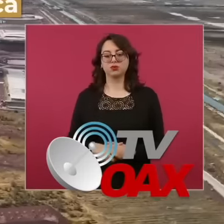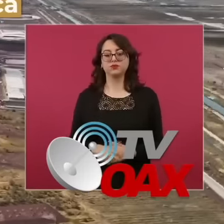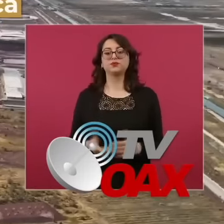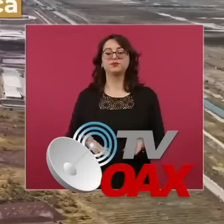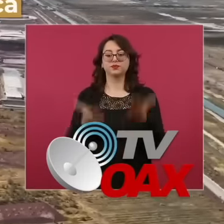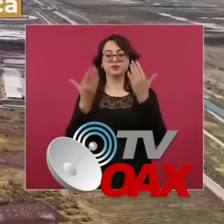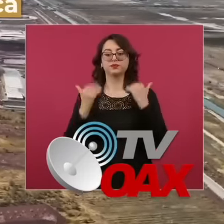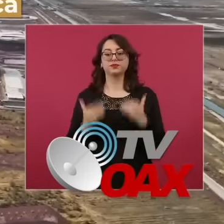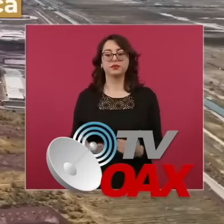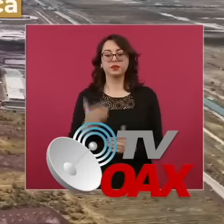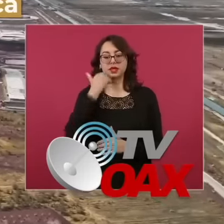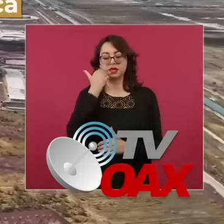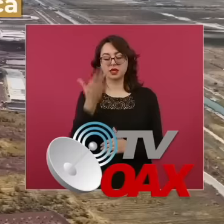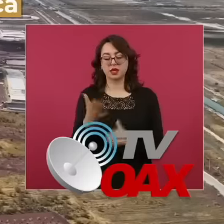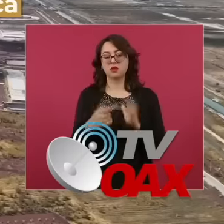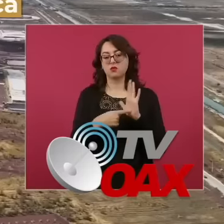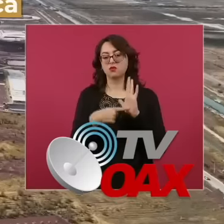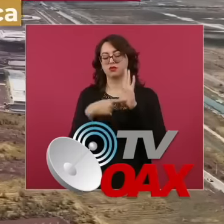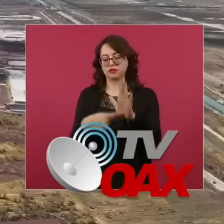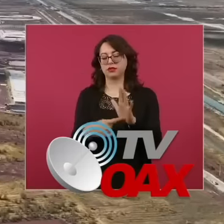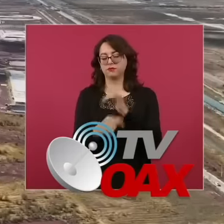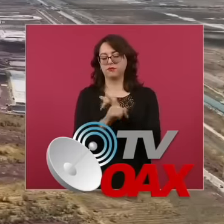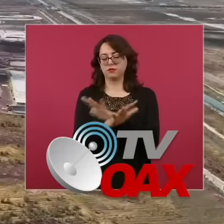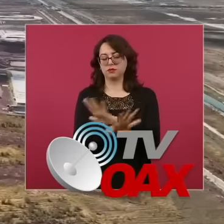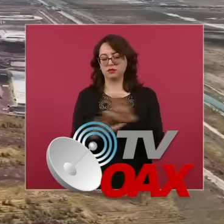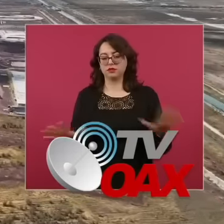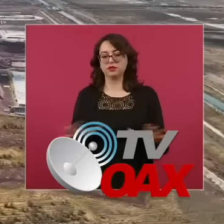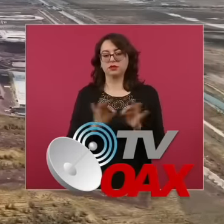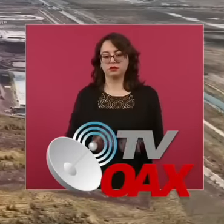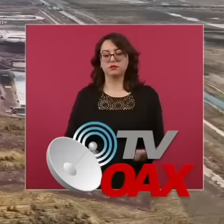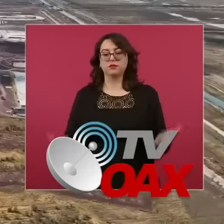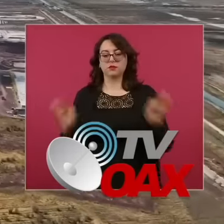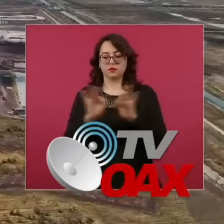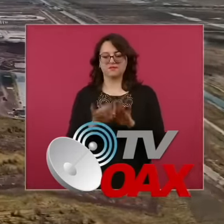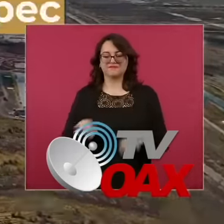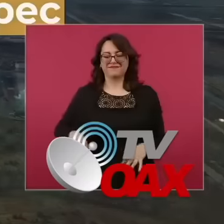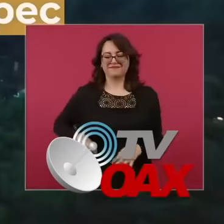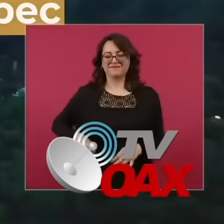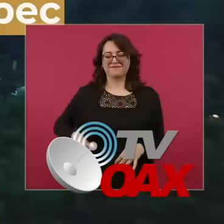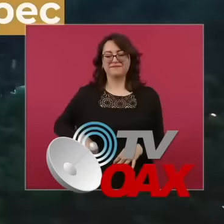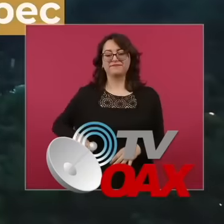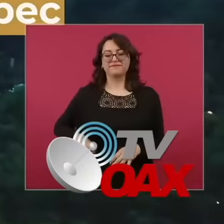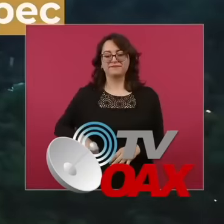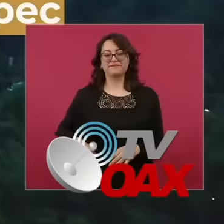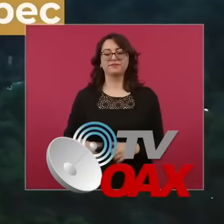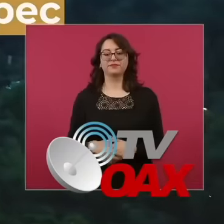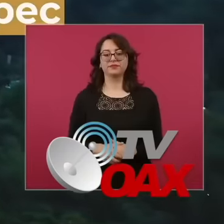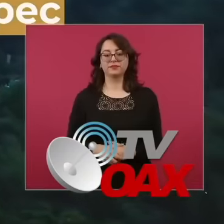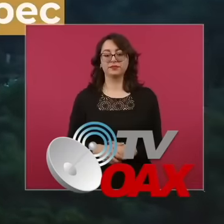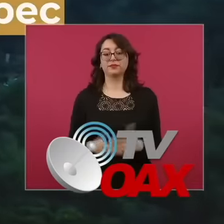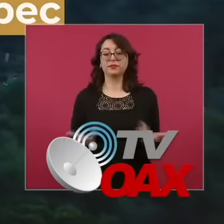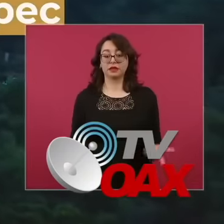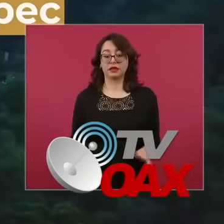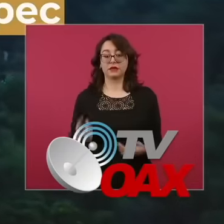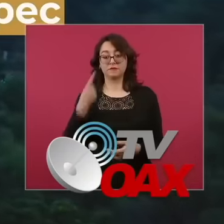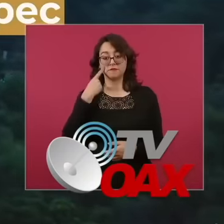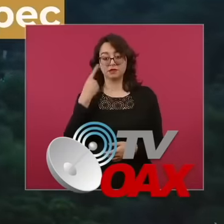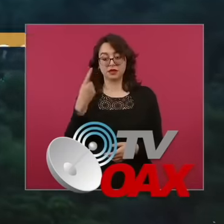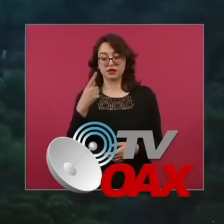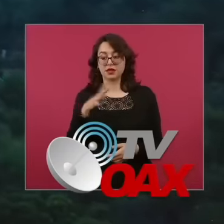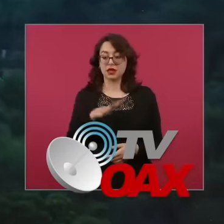comparto algunos datos interesantes se trata de un territorio que equivale a